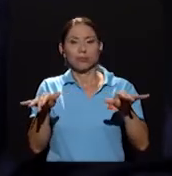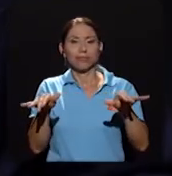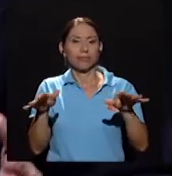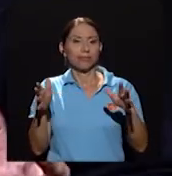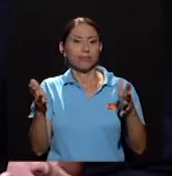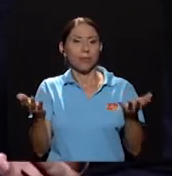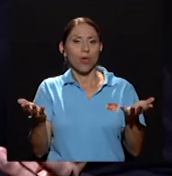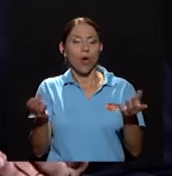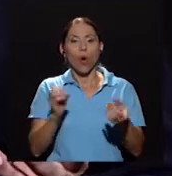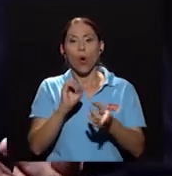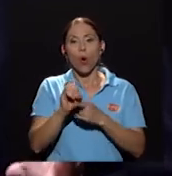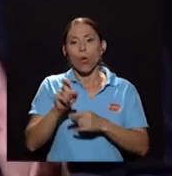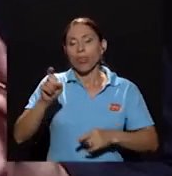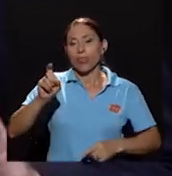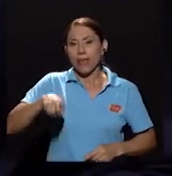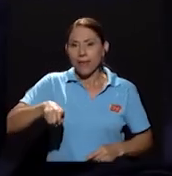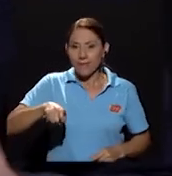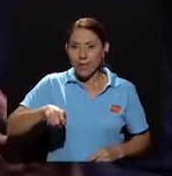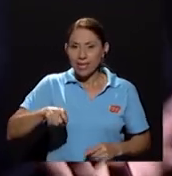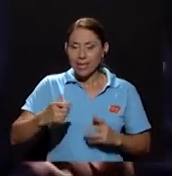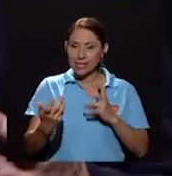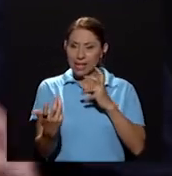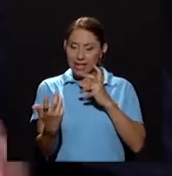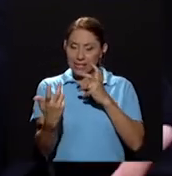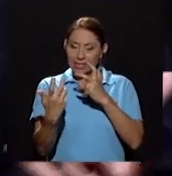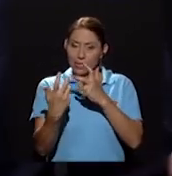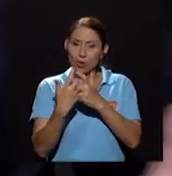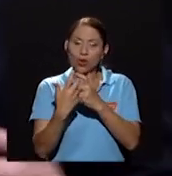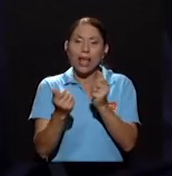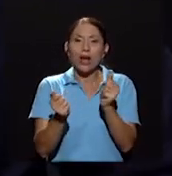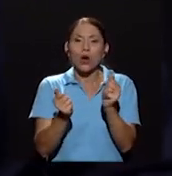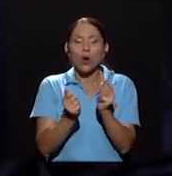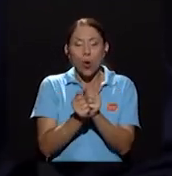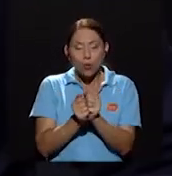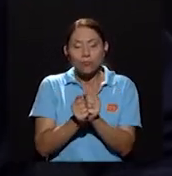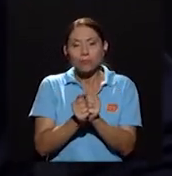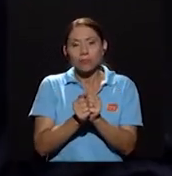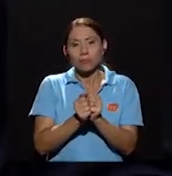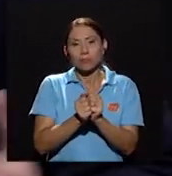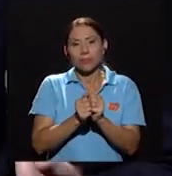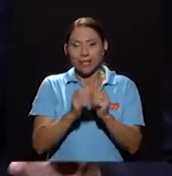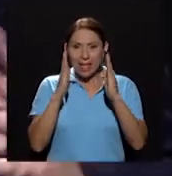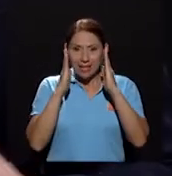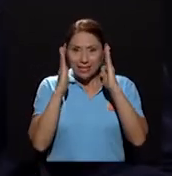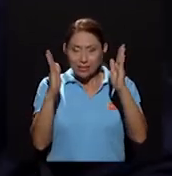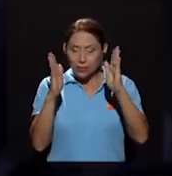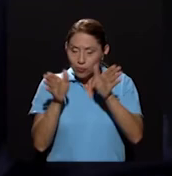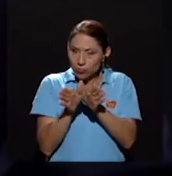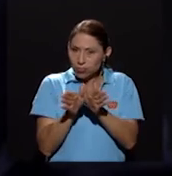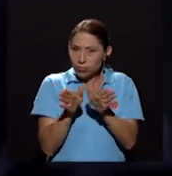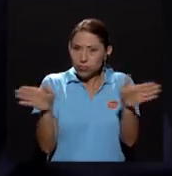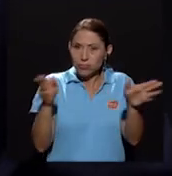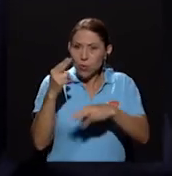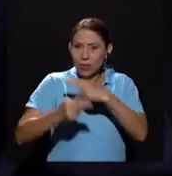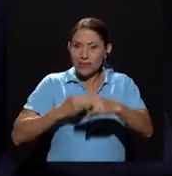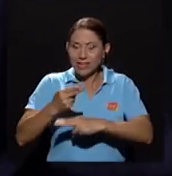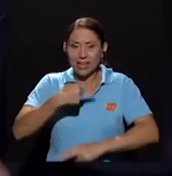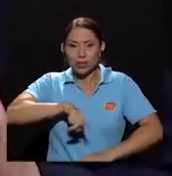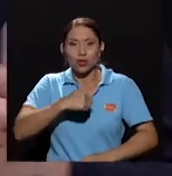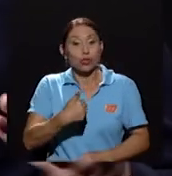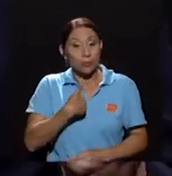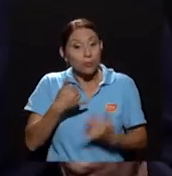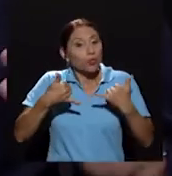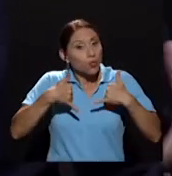o deben de estar en sintonía con la cobertura universal que tenemos y todavía tenemos ahí muchas oportunidades de